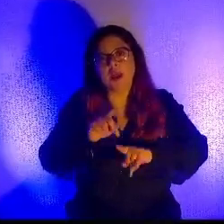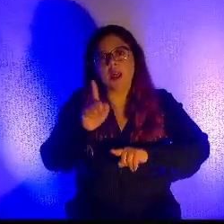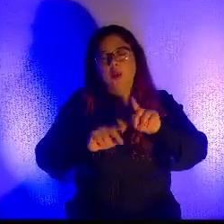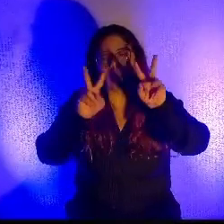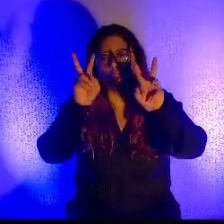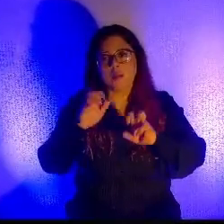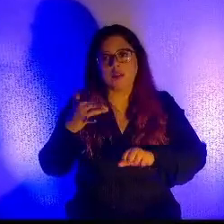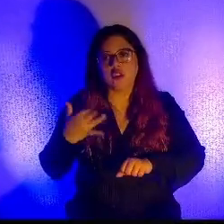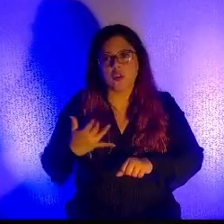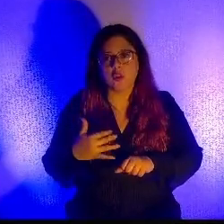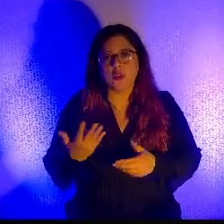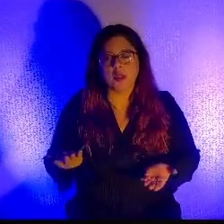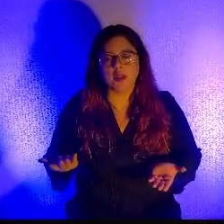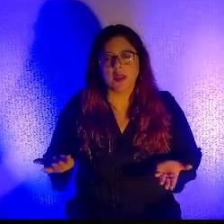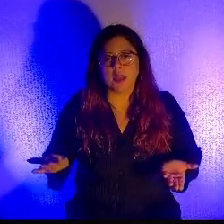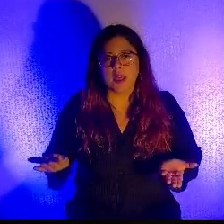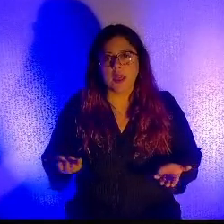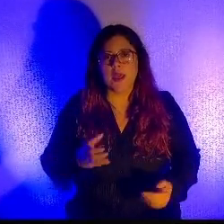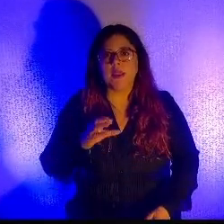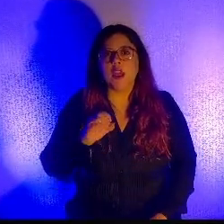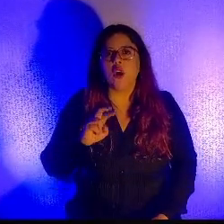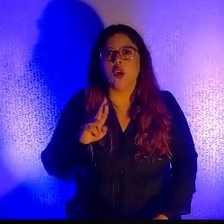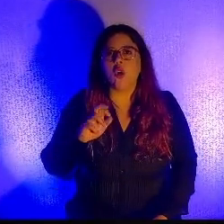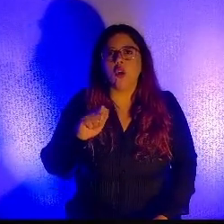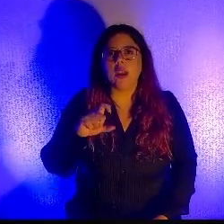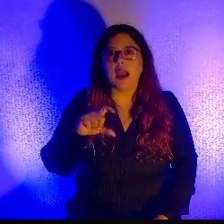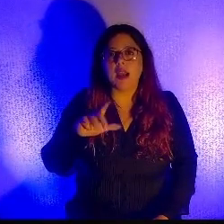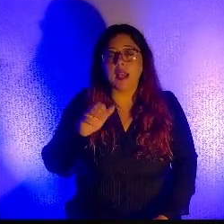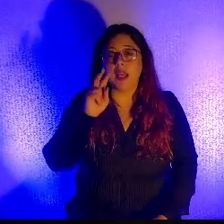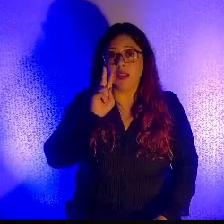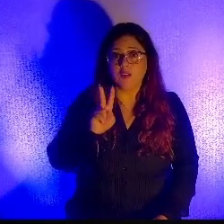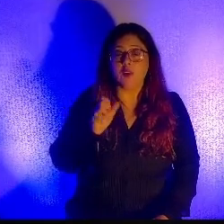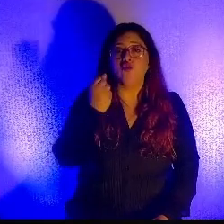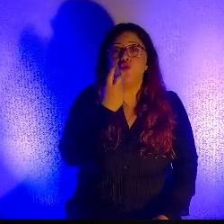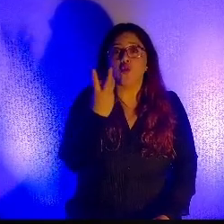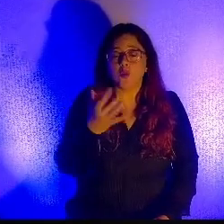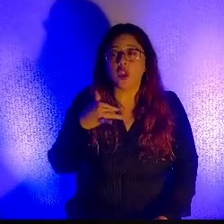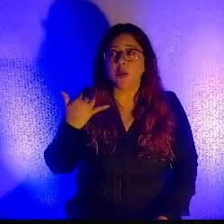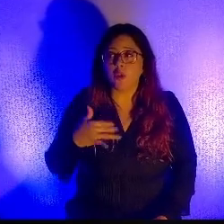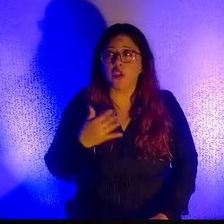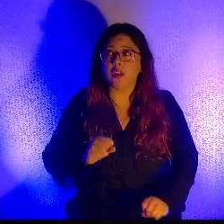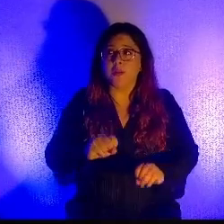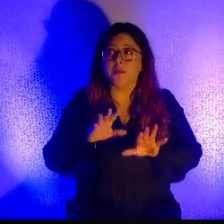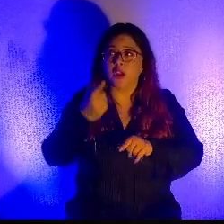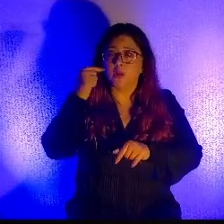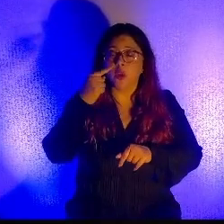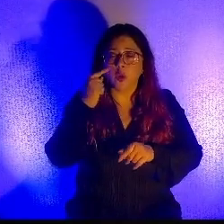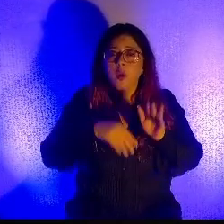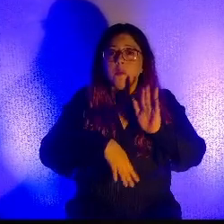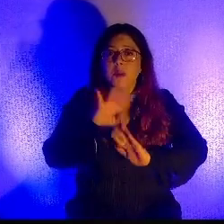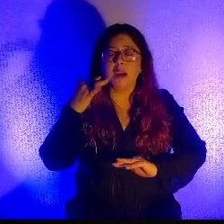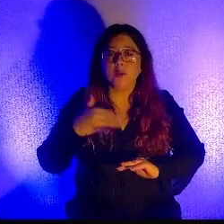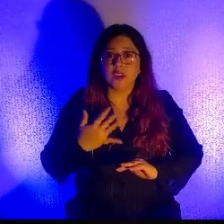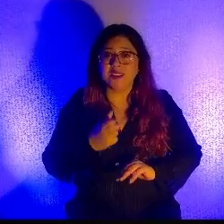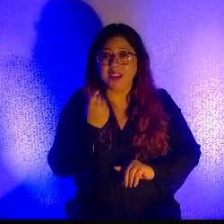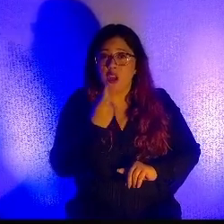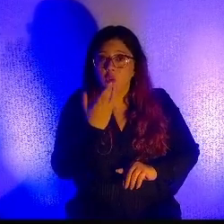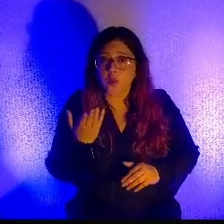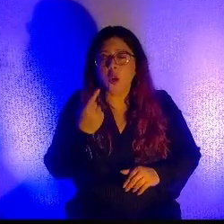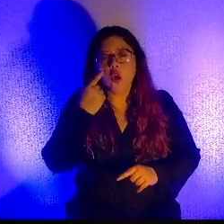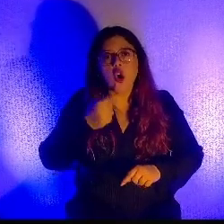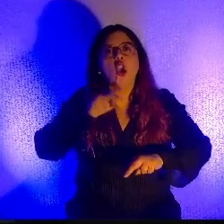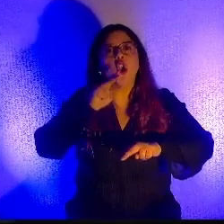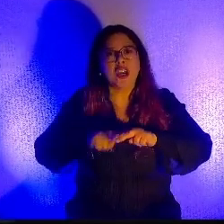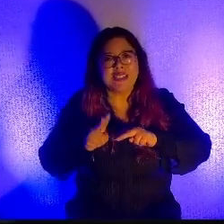detalles de or Connect education acá Algunos números importantes de impacto pero de nuevo más importante que los números son las